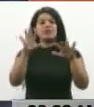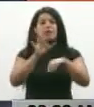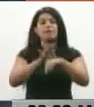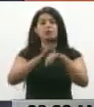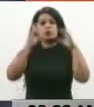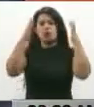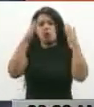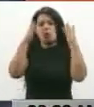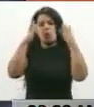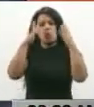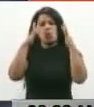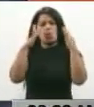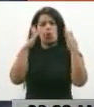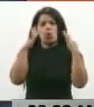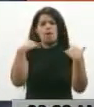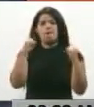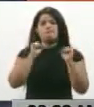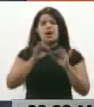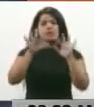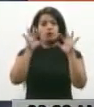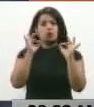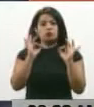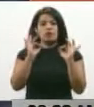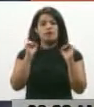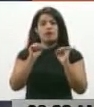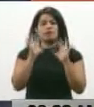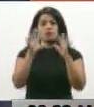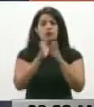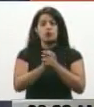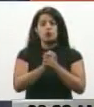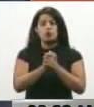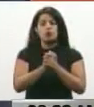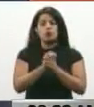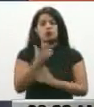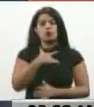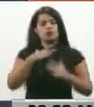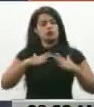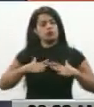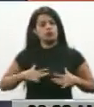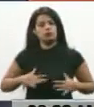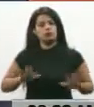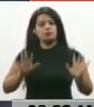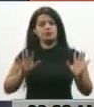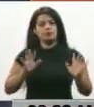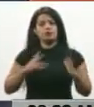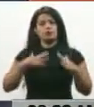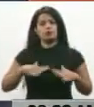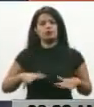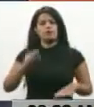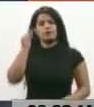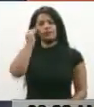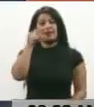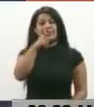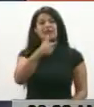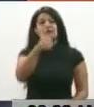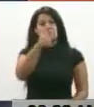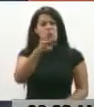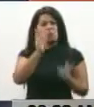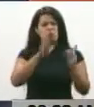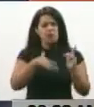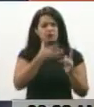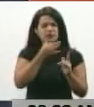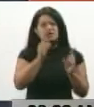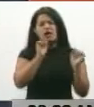aplaudiendo, tuvimos una maravillosa crítica, y ahí quizás me relajé un poco porque pensé que, bueno, que un público tan